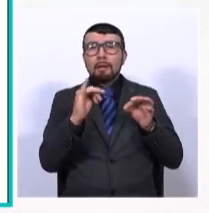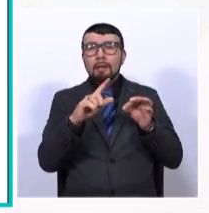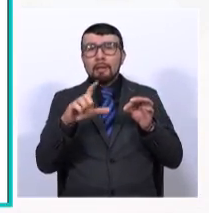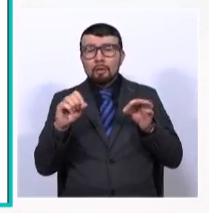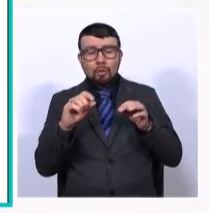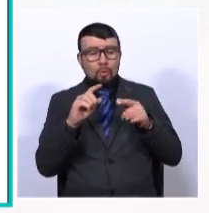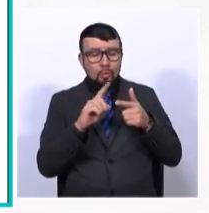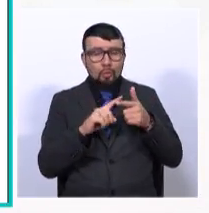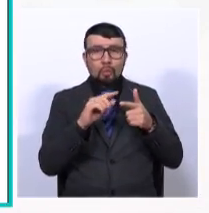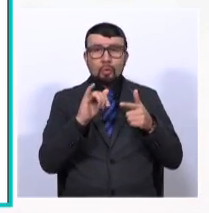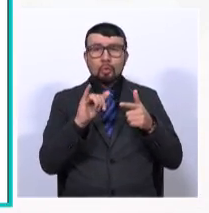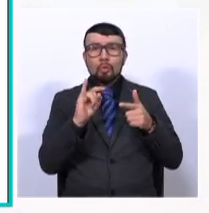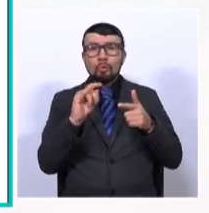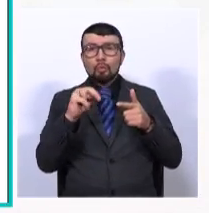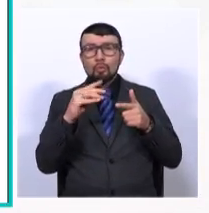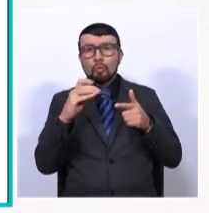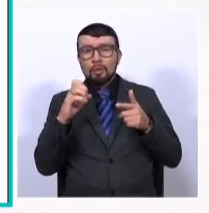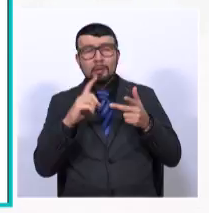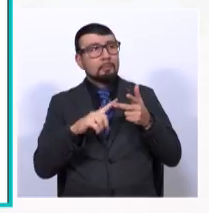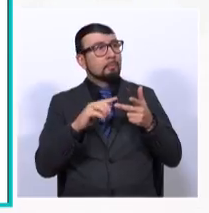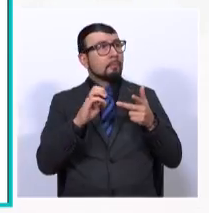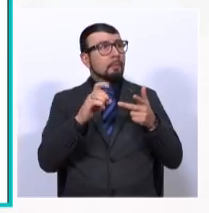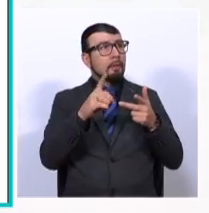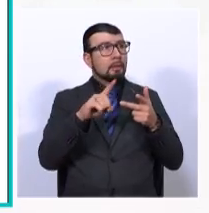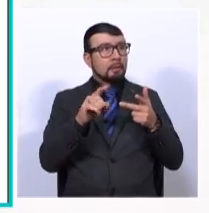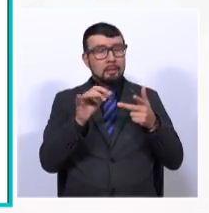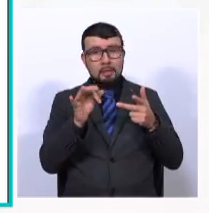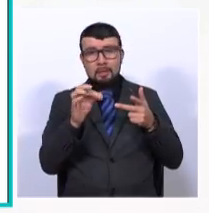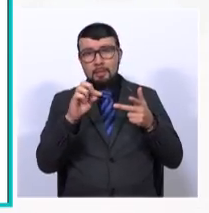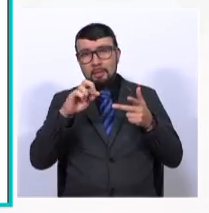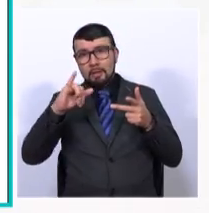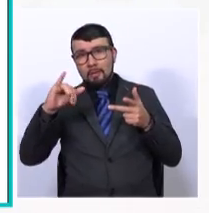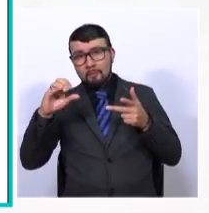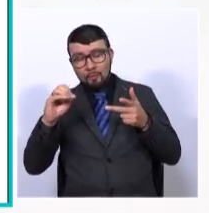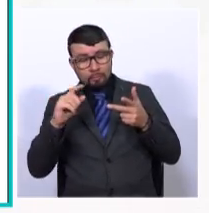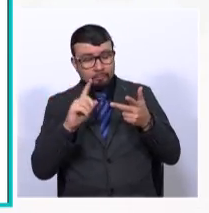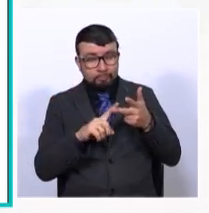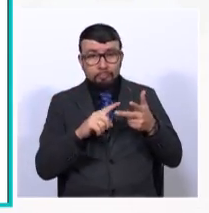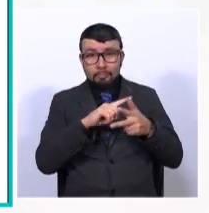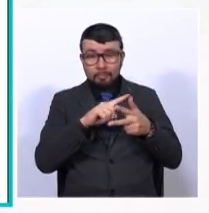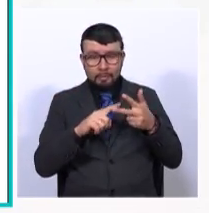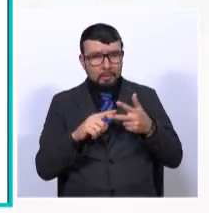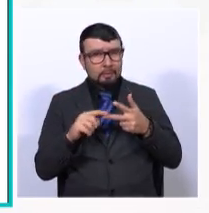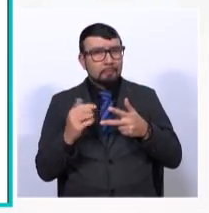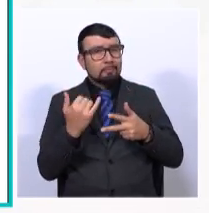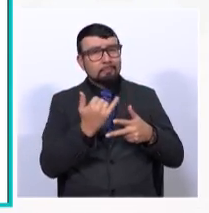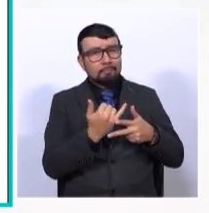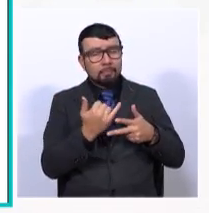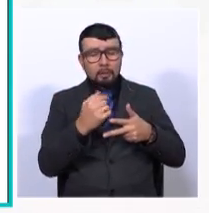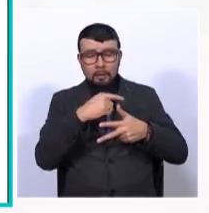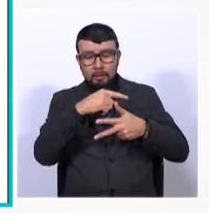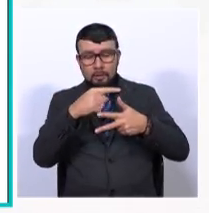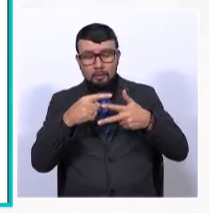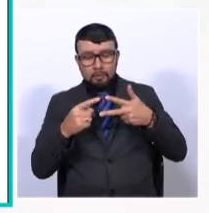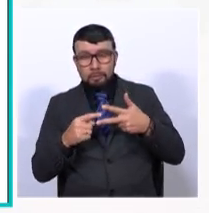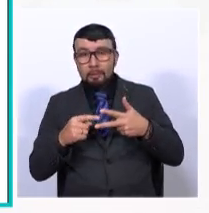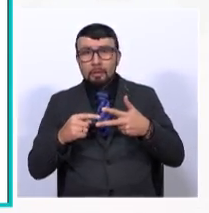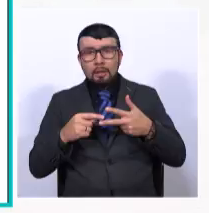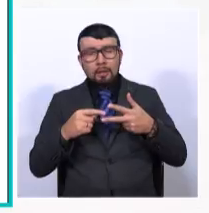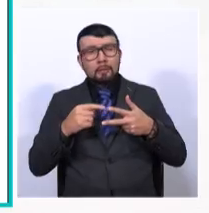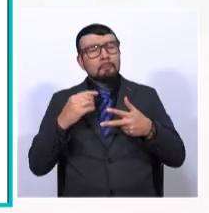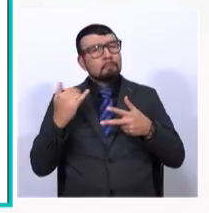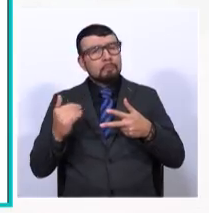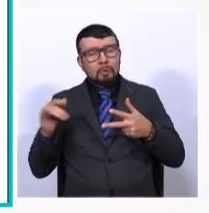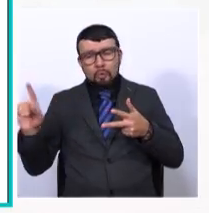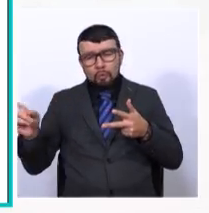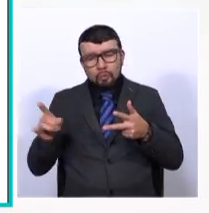último es como un estribo de un caballo. Y estos, gracias a